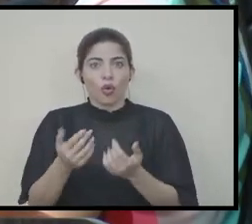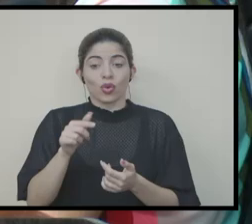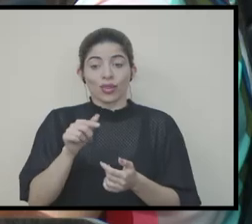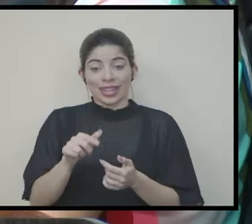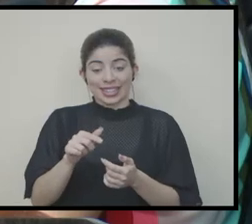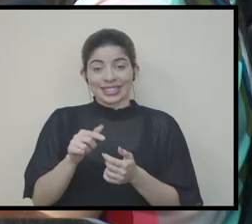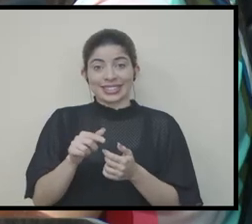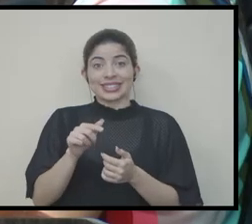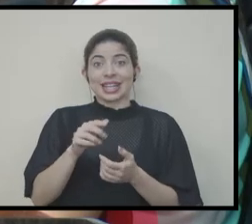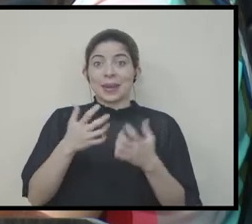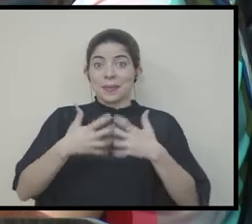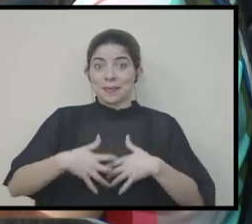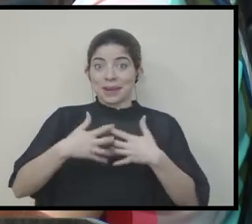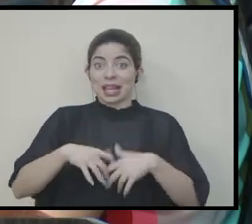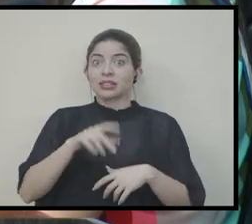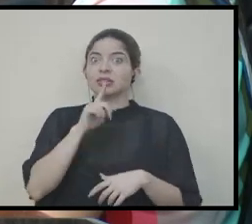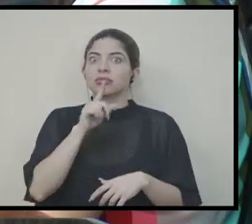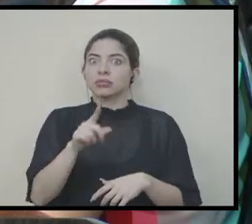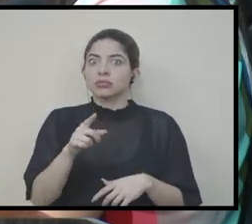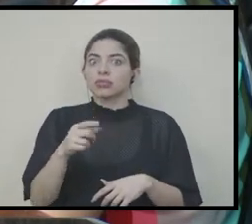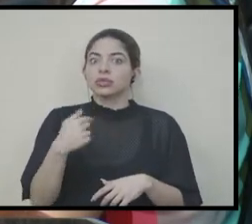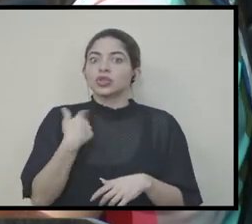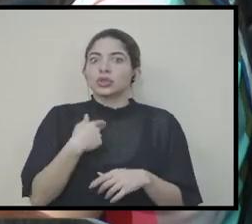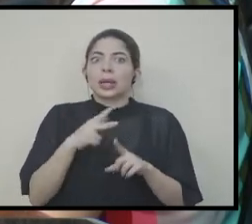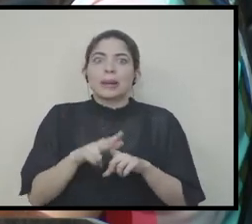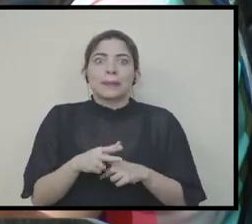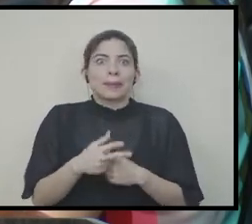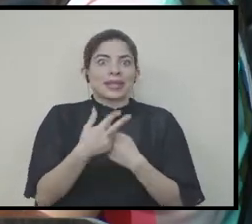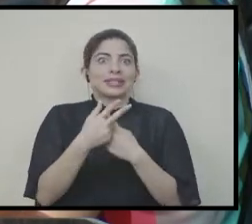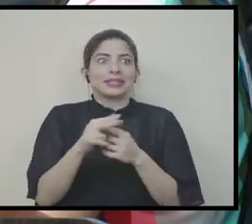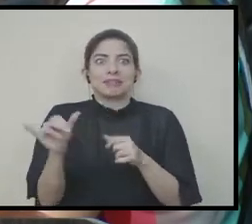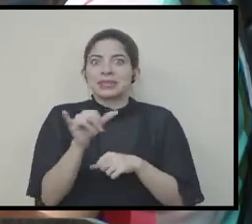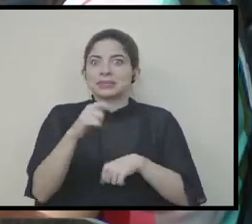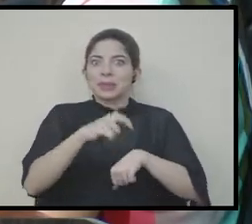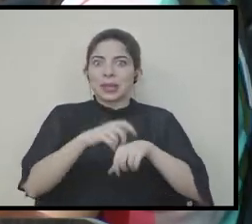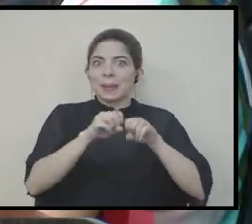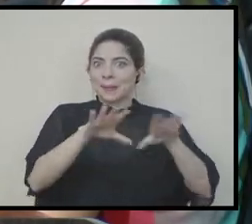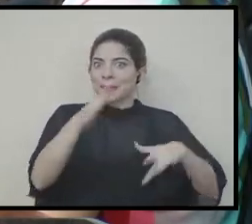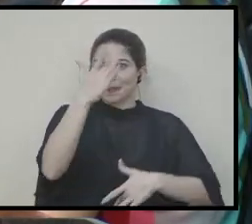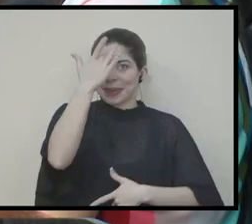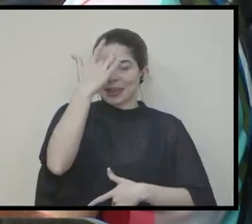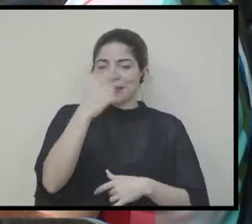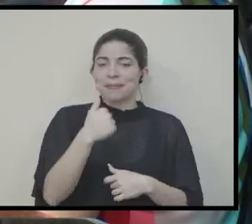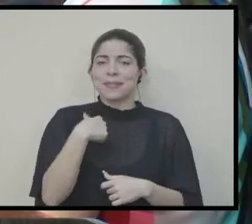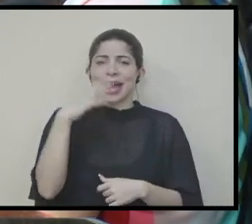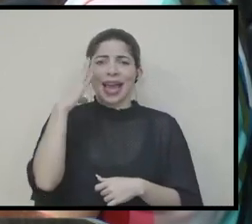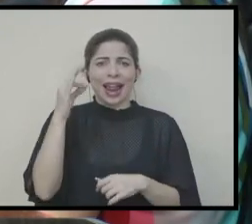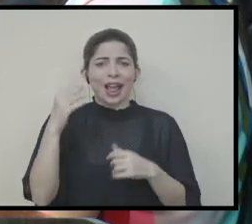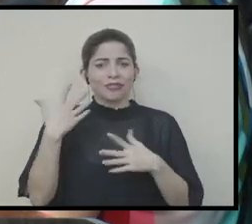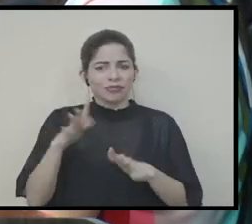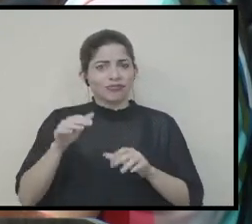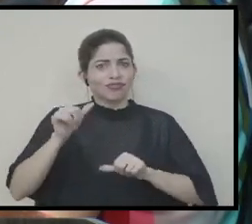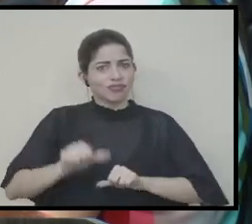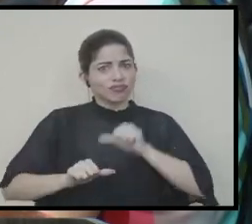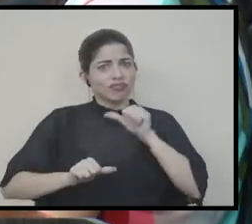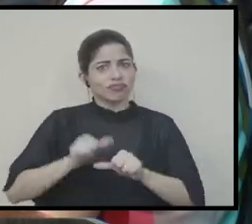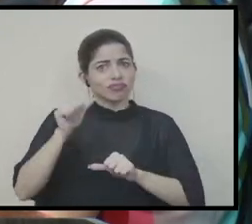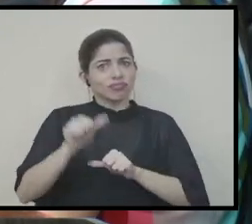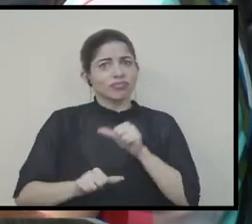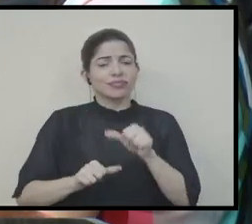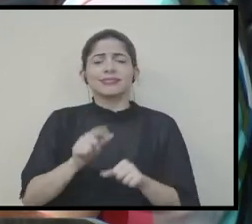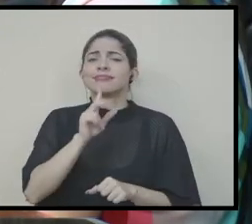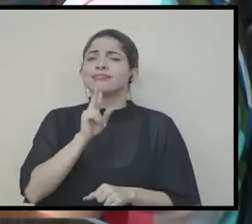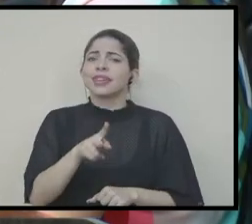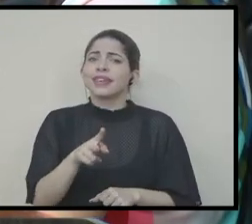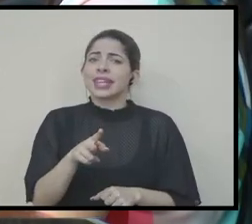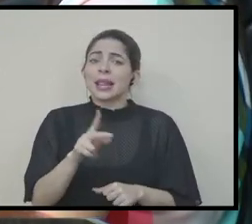de Antaño, que en realidad, a pesar de que la estamos, pues empezamos con la pandemia, ¿verdad? Creo que hemos ido saliendo adelante. Y la verdad